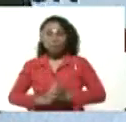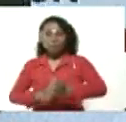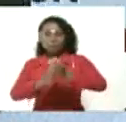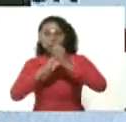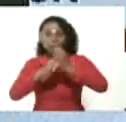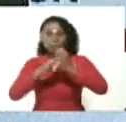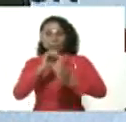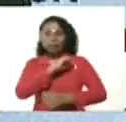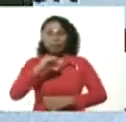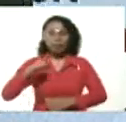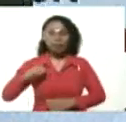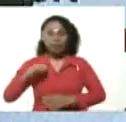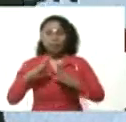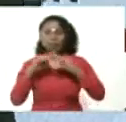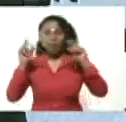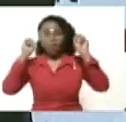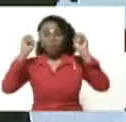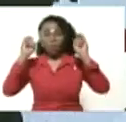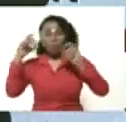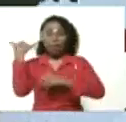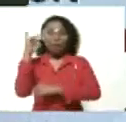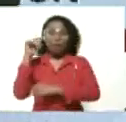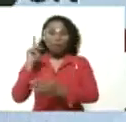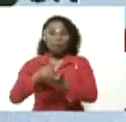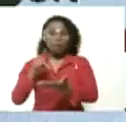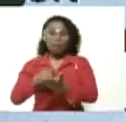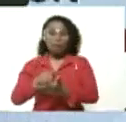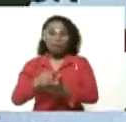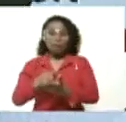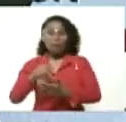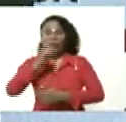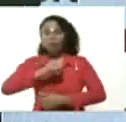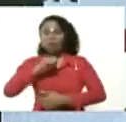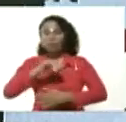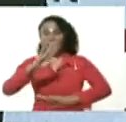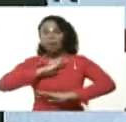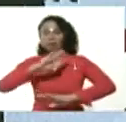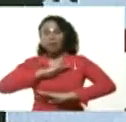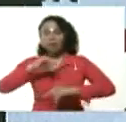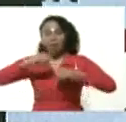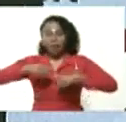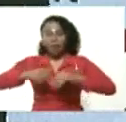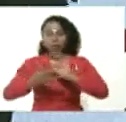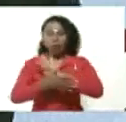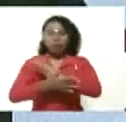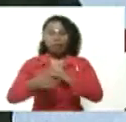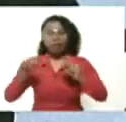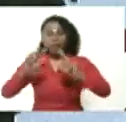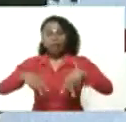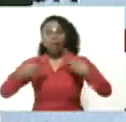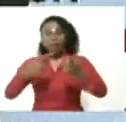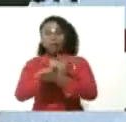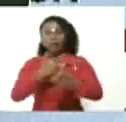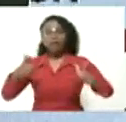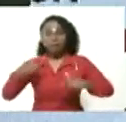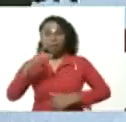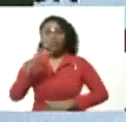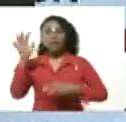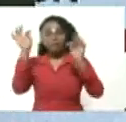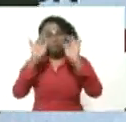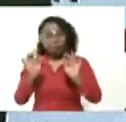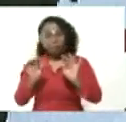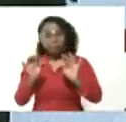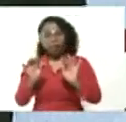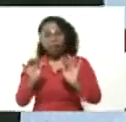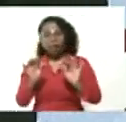privatización de todos los ámbitos de la existencia y la obtención de beneficios en el mercado, el neoliberalismo es un sentido común